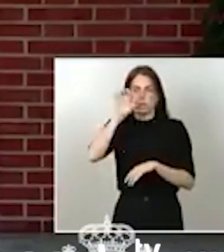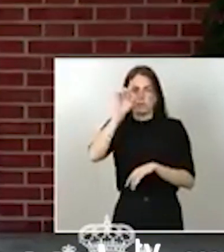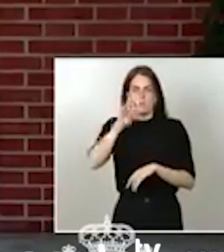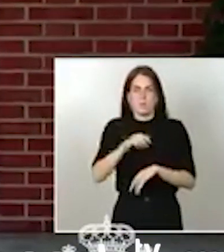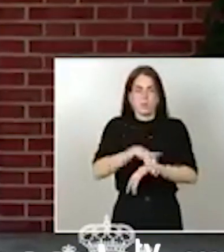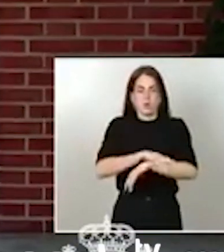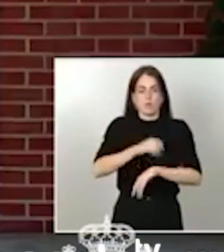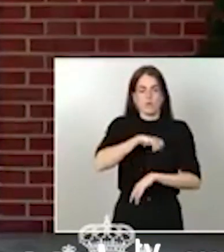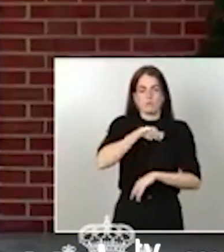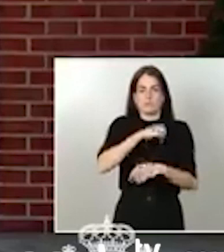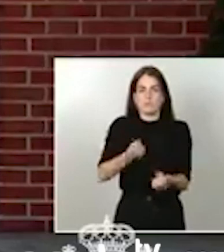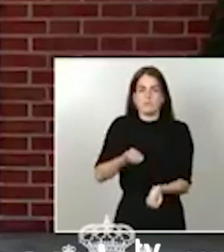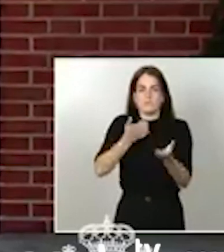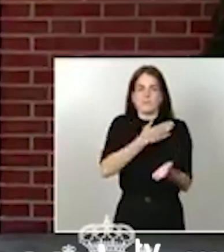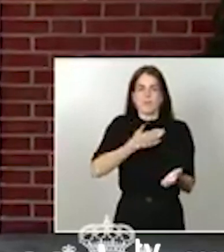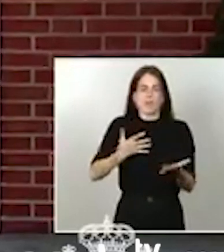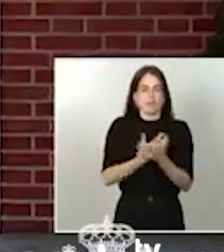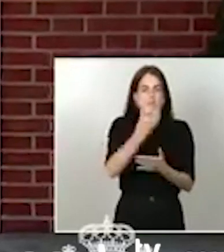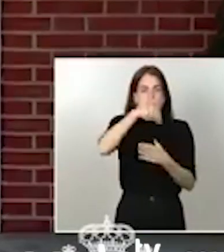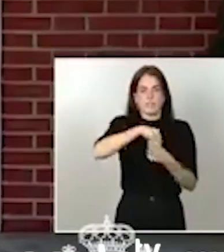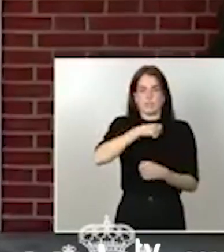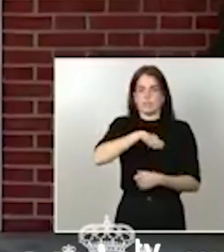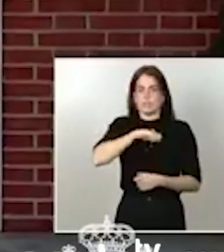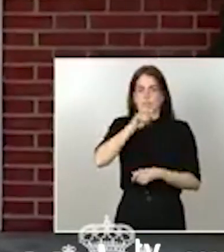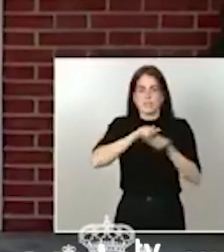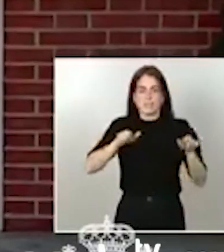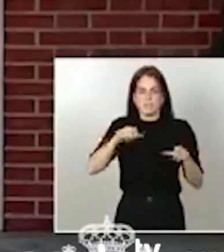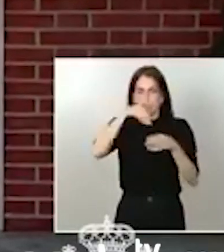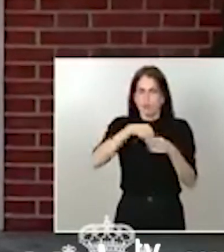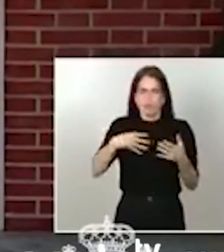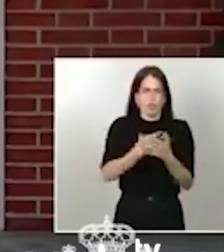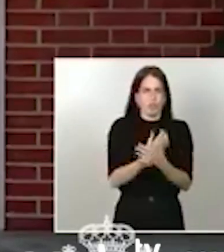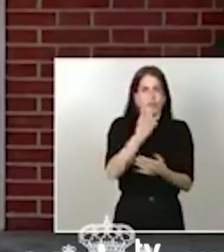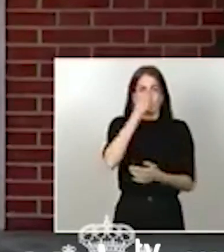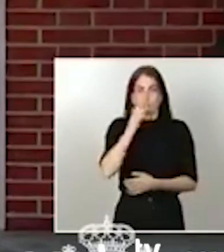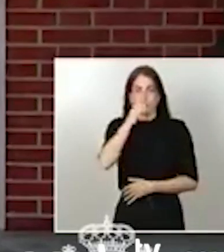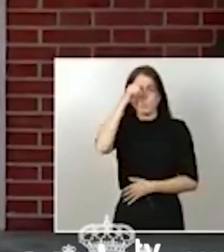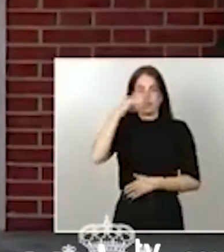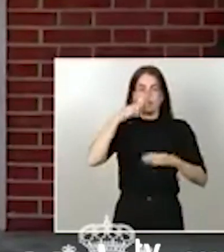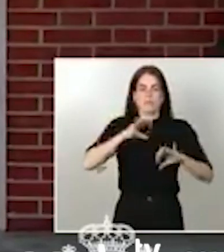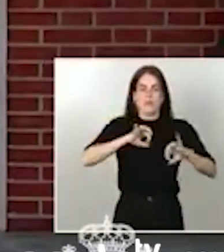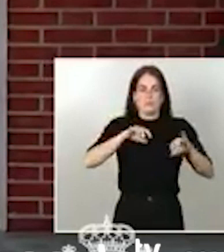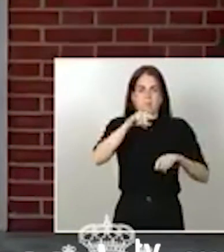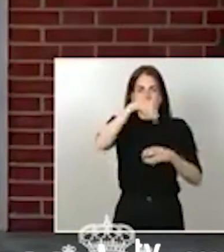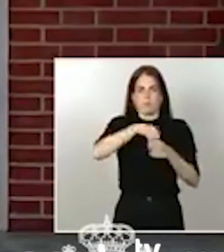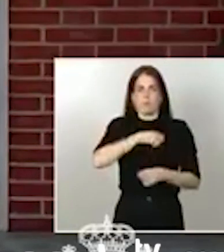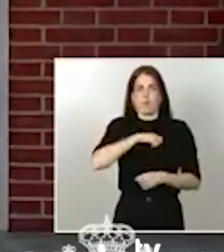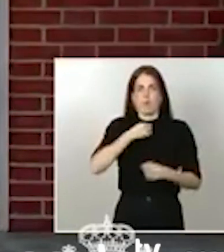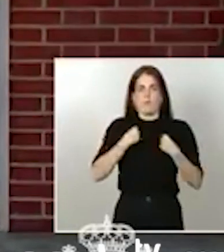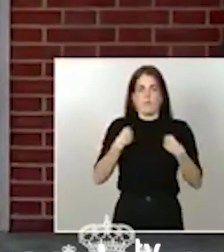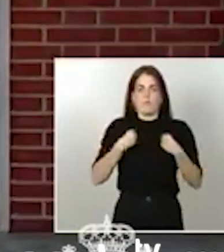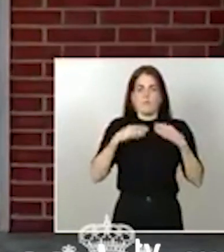a todos los españoles y españolas y especialmente a quienes viven en ceuta y melilla que vamos a restablecer el orden en su ciudad